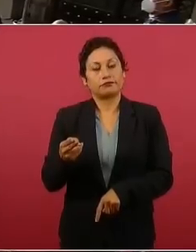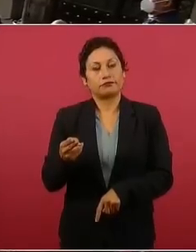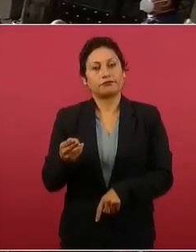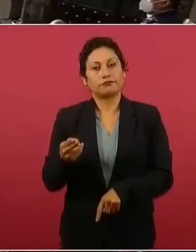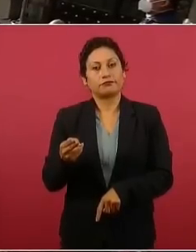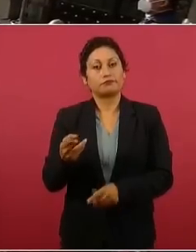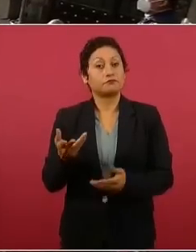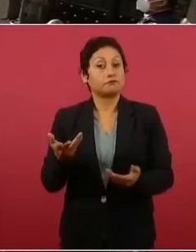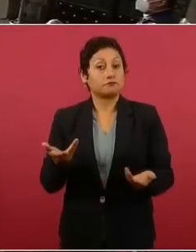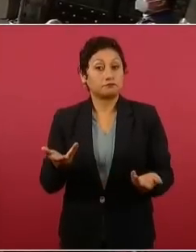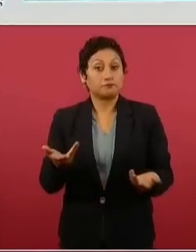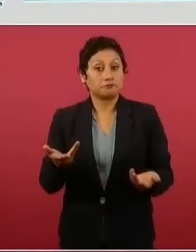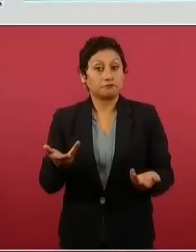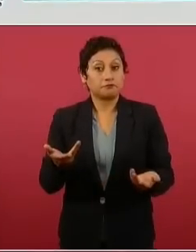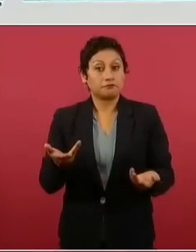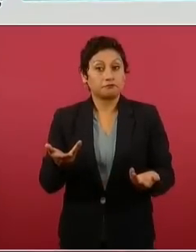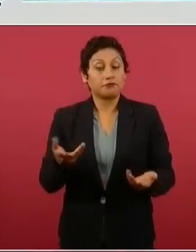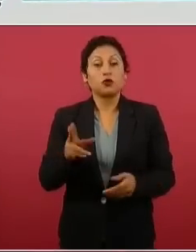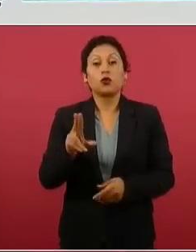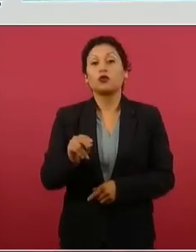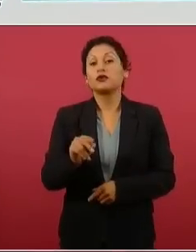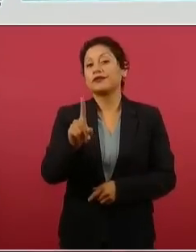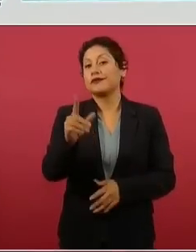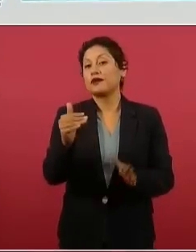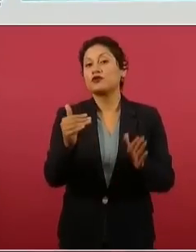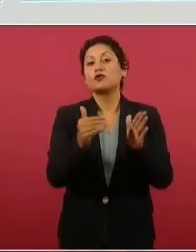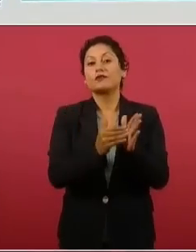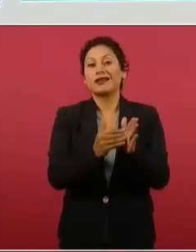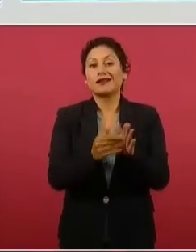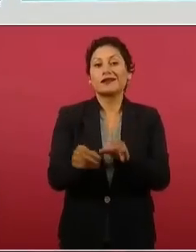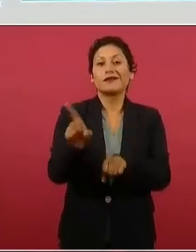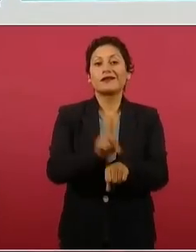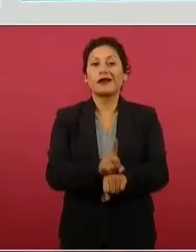el promedio era 81,000 barriles diarios.